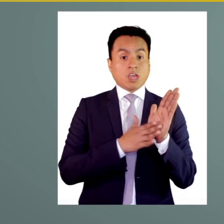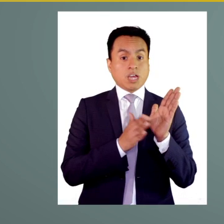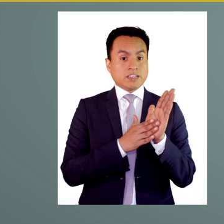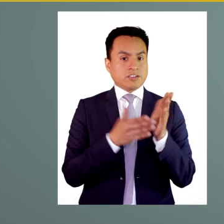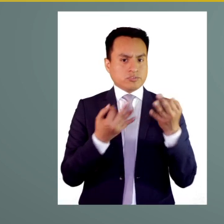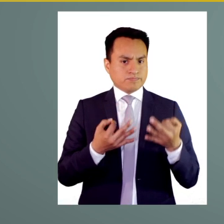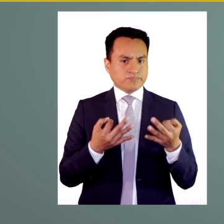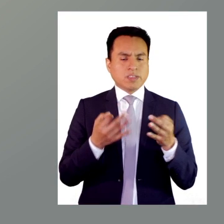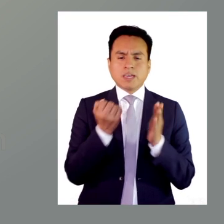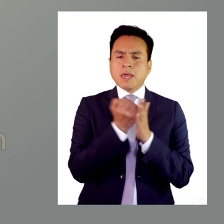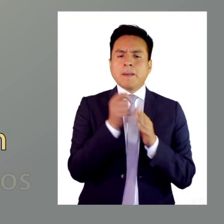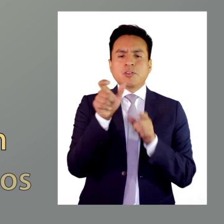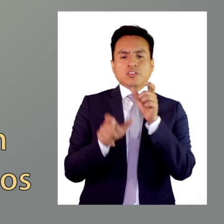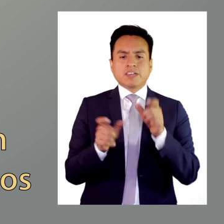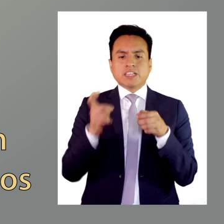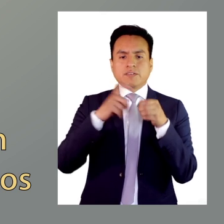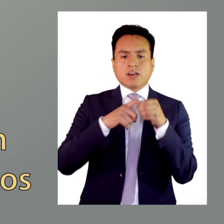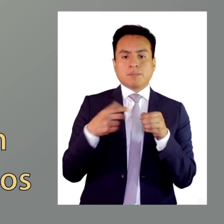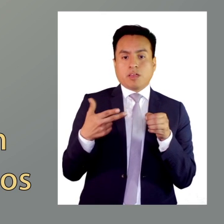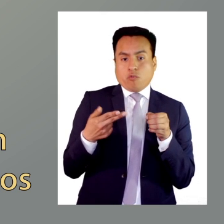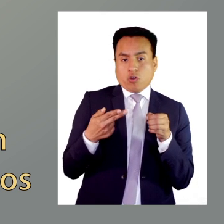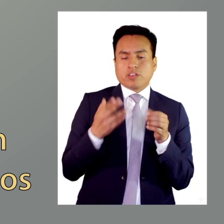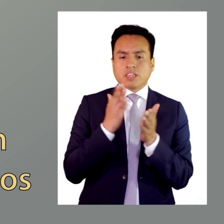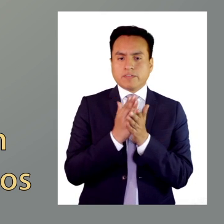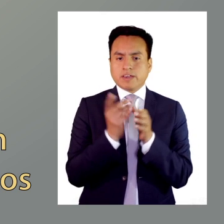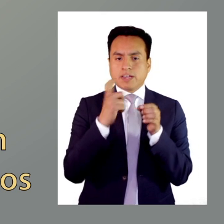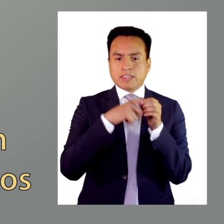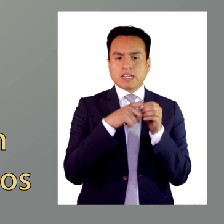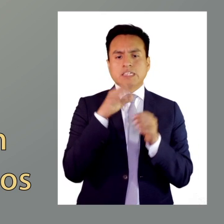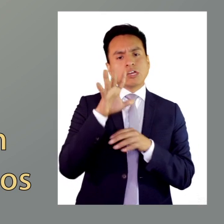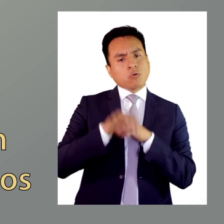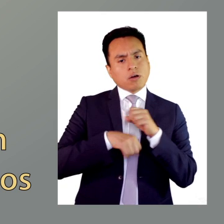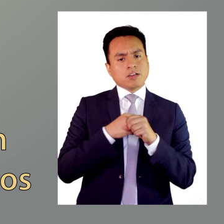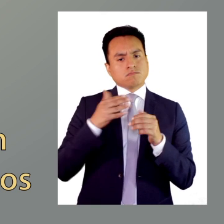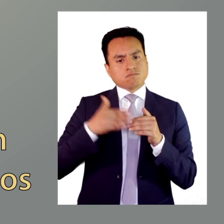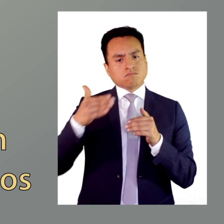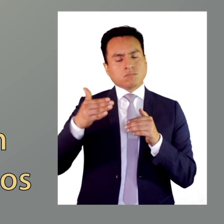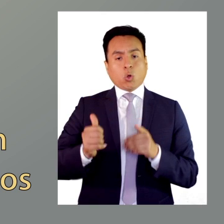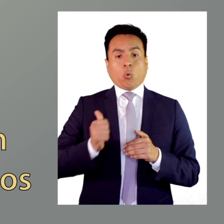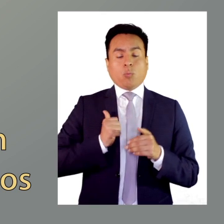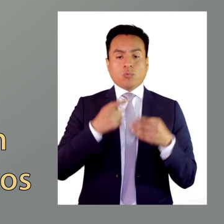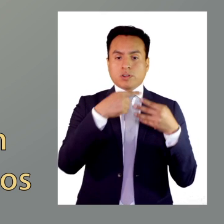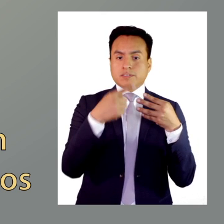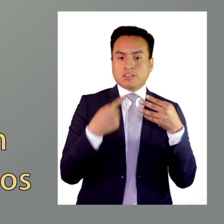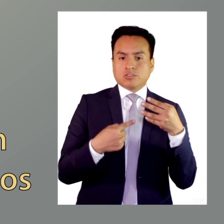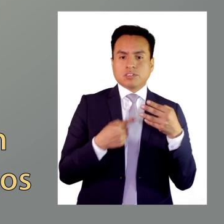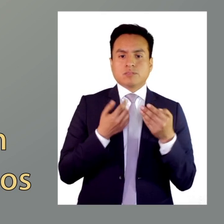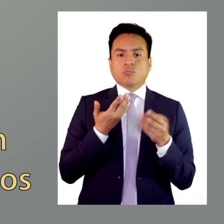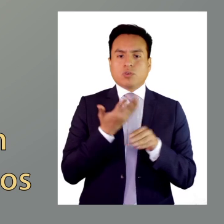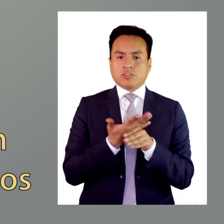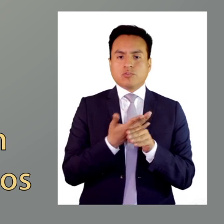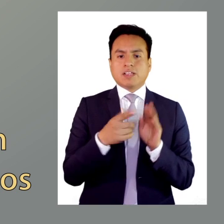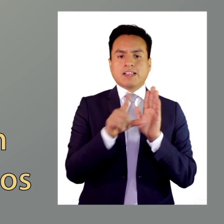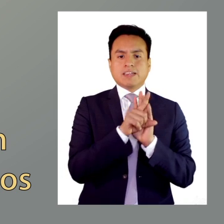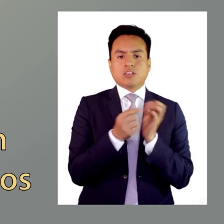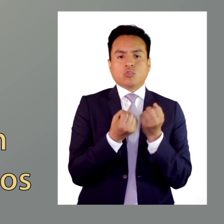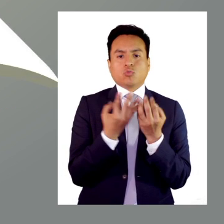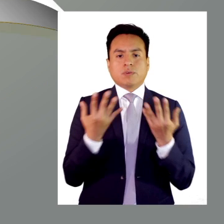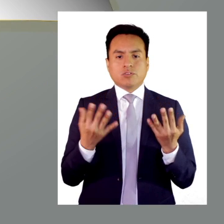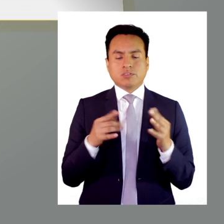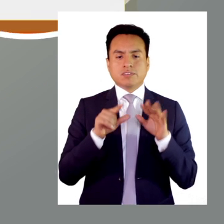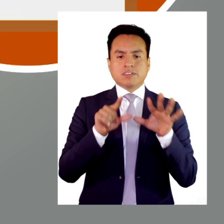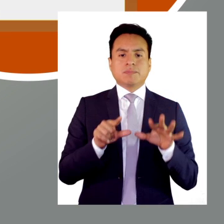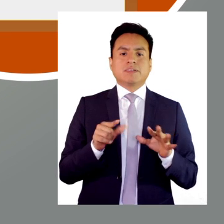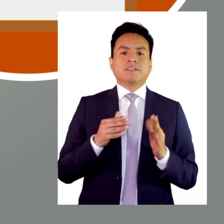acreditación las personas que inscriban armas de fuego deben acreditar cada cinco años que cumplen con los requisitos dispuestos por la ley